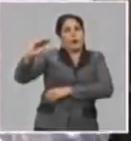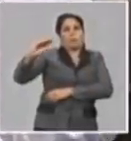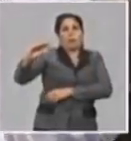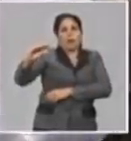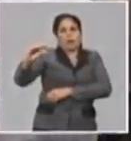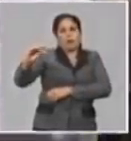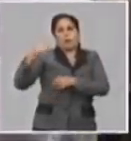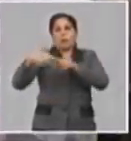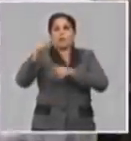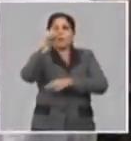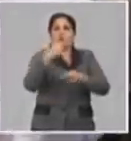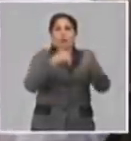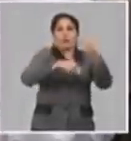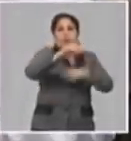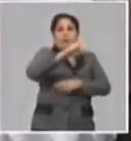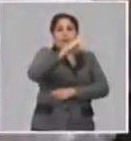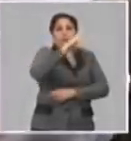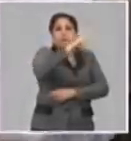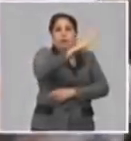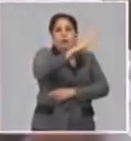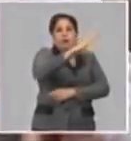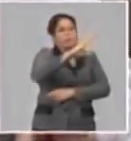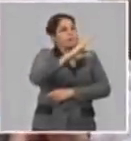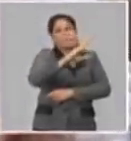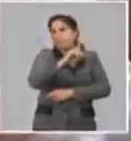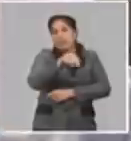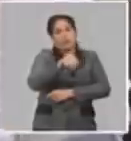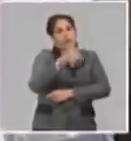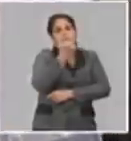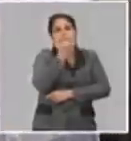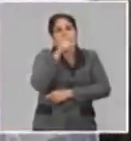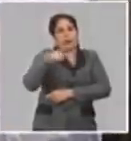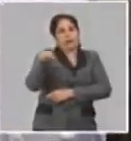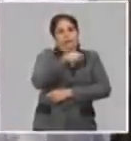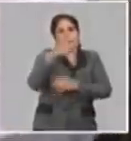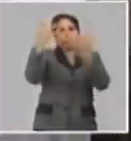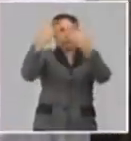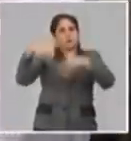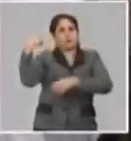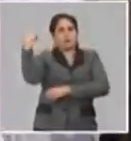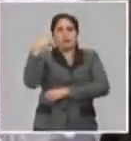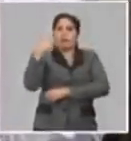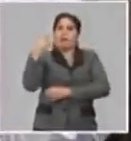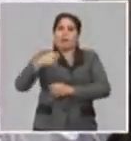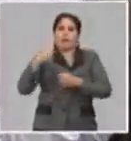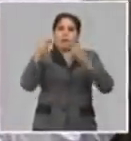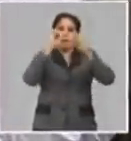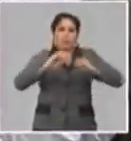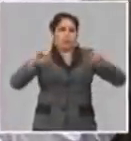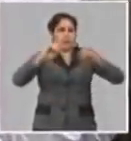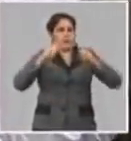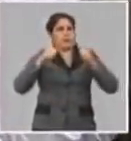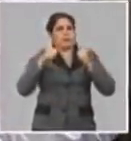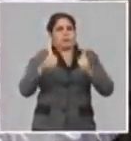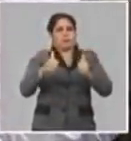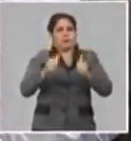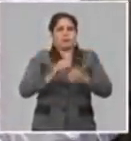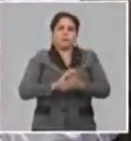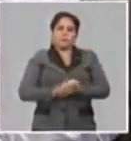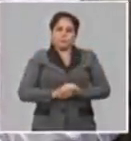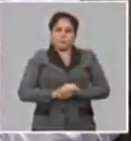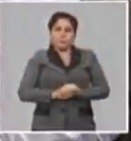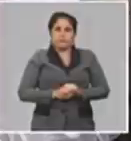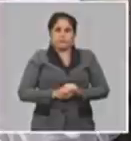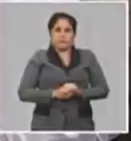que son precisamente, no son incentivos a la producción nacional y que tenemos que encontrar